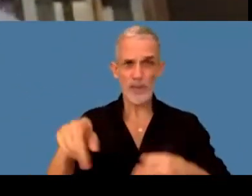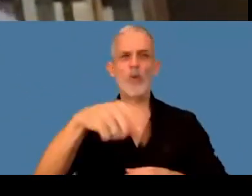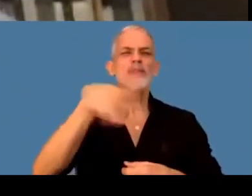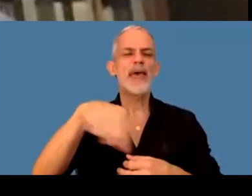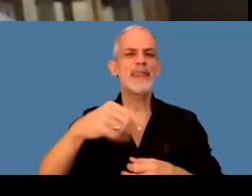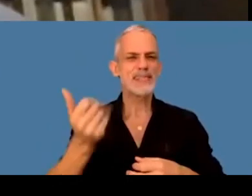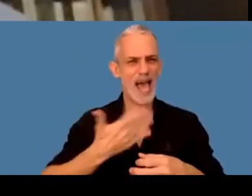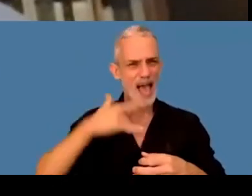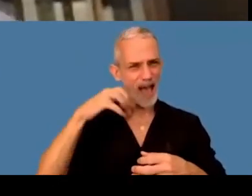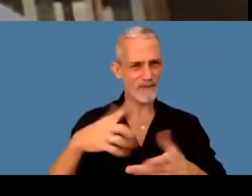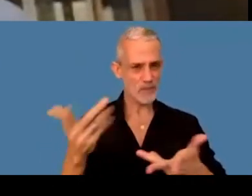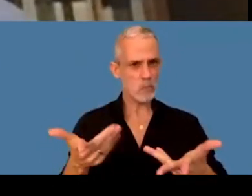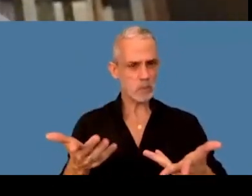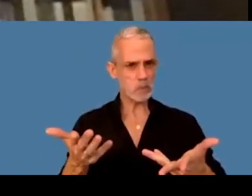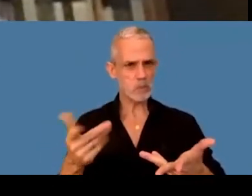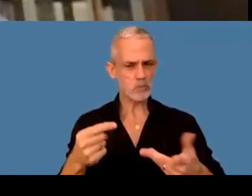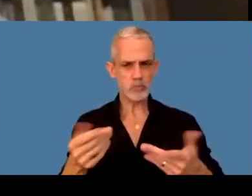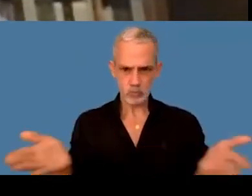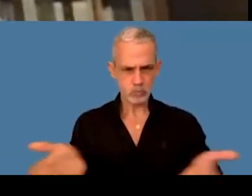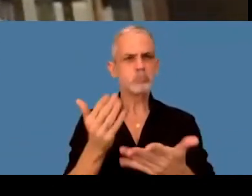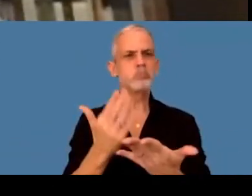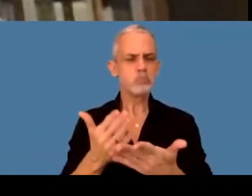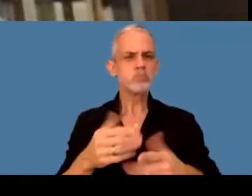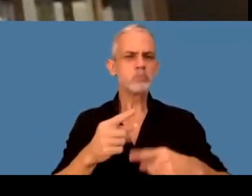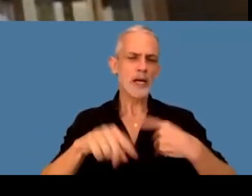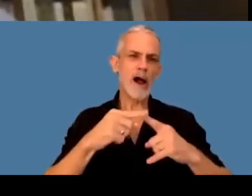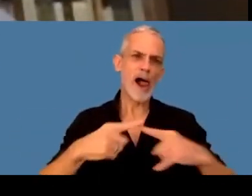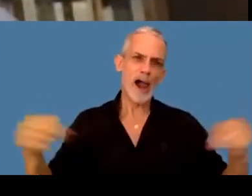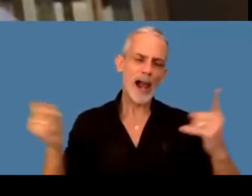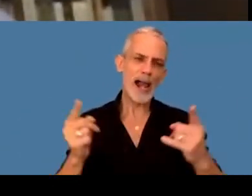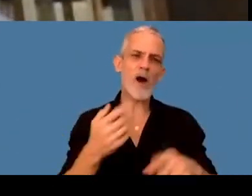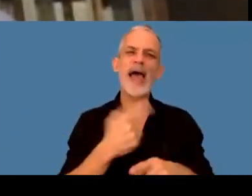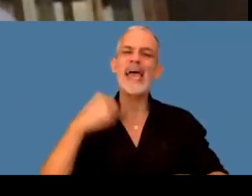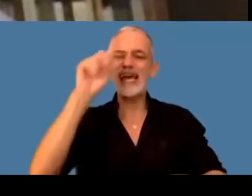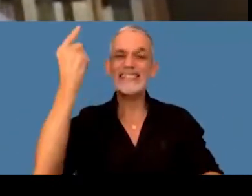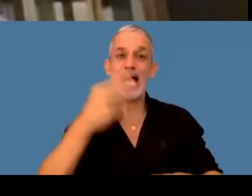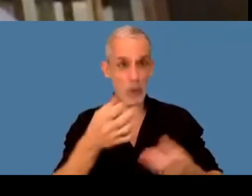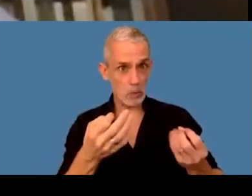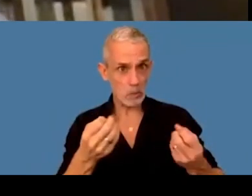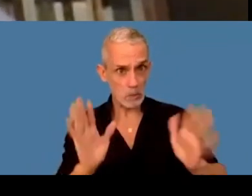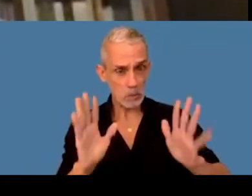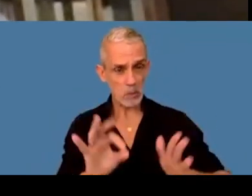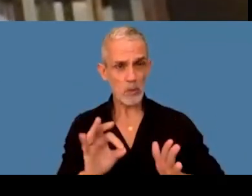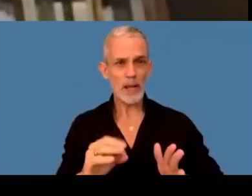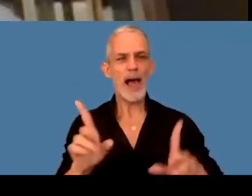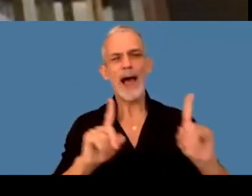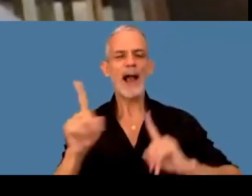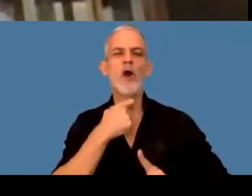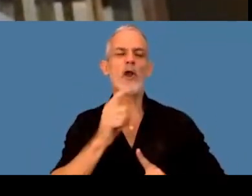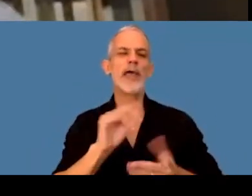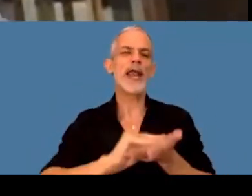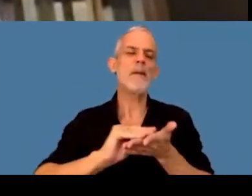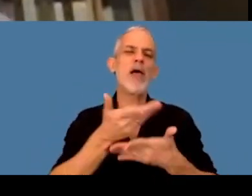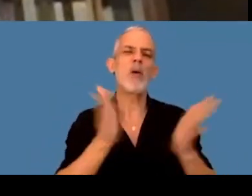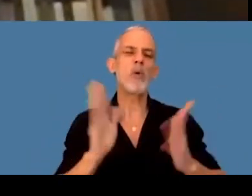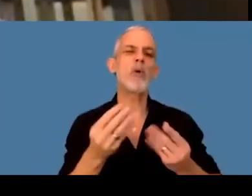yo reivindico la burocracia estatal, porque muchos no quieren empleados públicos para que no haya